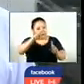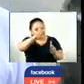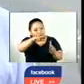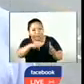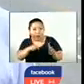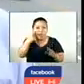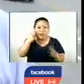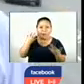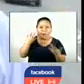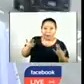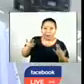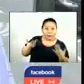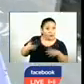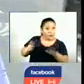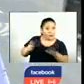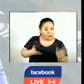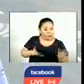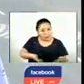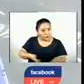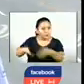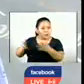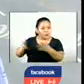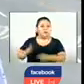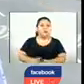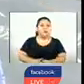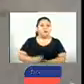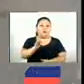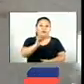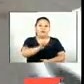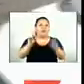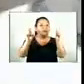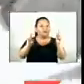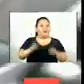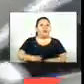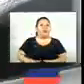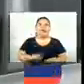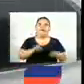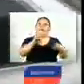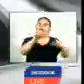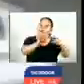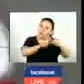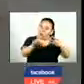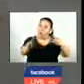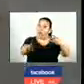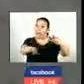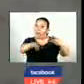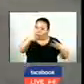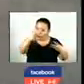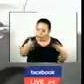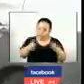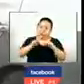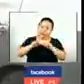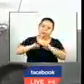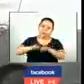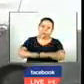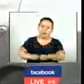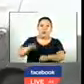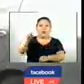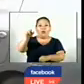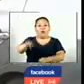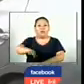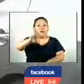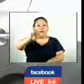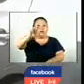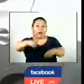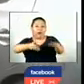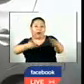escena mientras ya se hacen las diligencias adecuadas sobre este hecho. Pero estos no fueron los únicos accidentes. Un triple